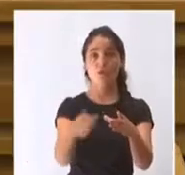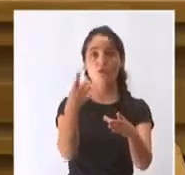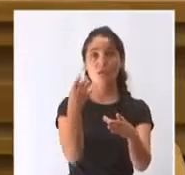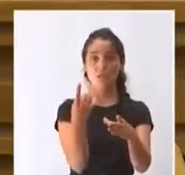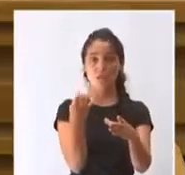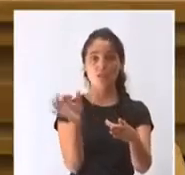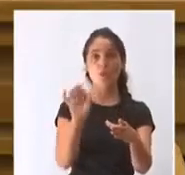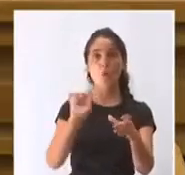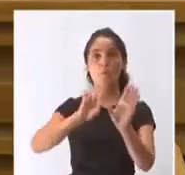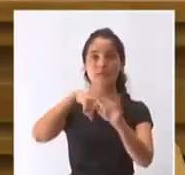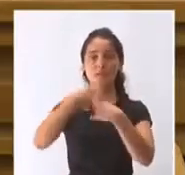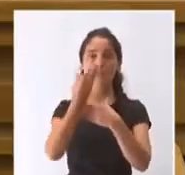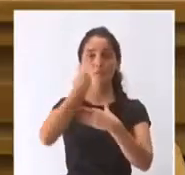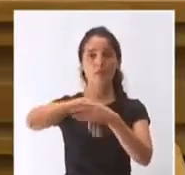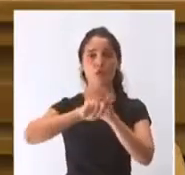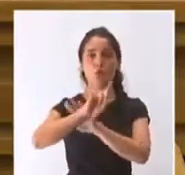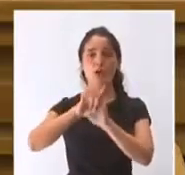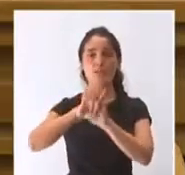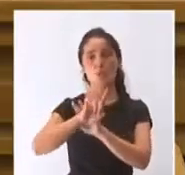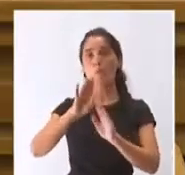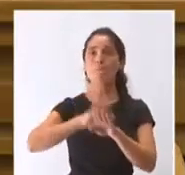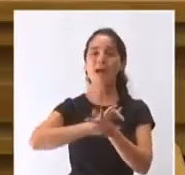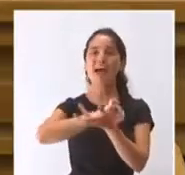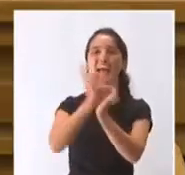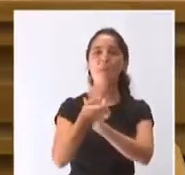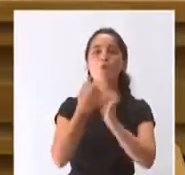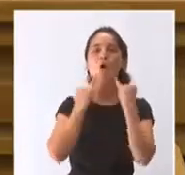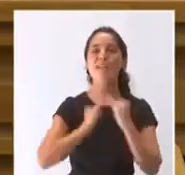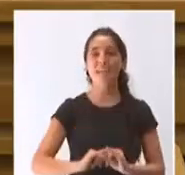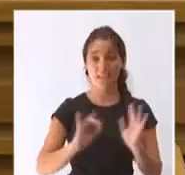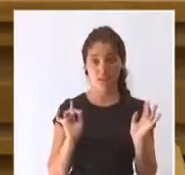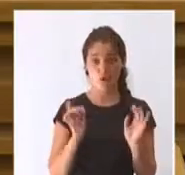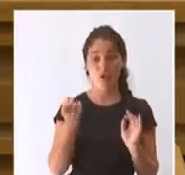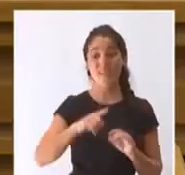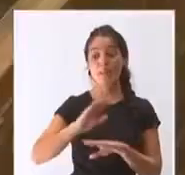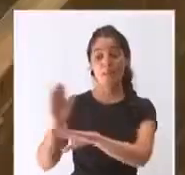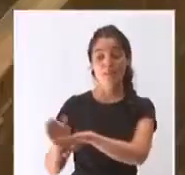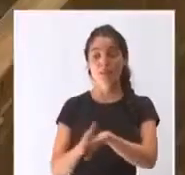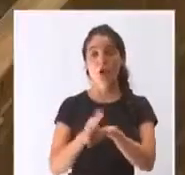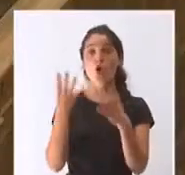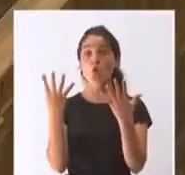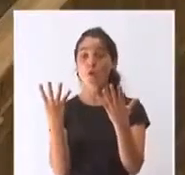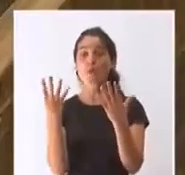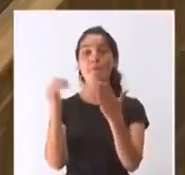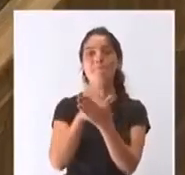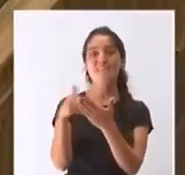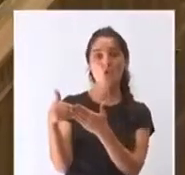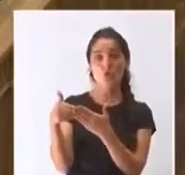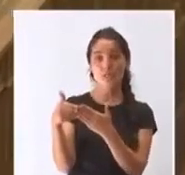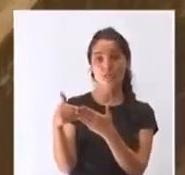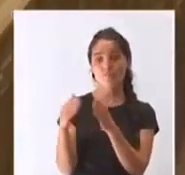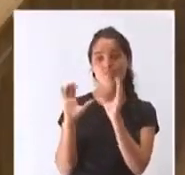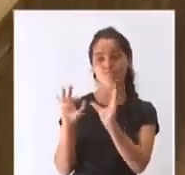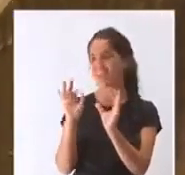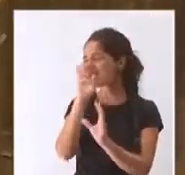gestión de los cambios energéticos y de los cambios medioambientales y 9 millones además directo y